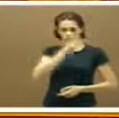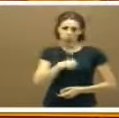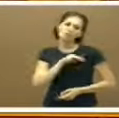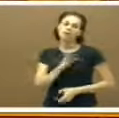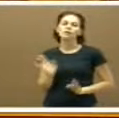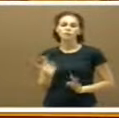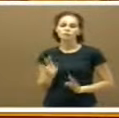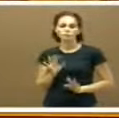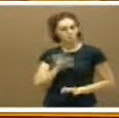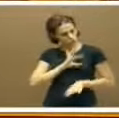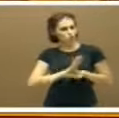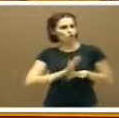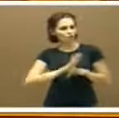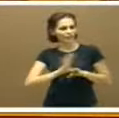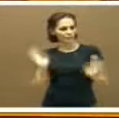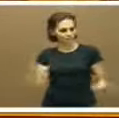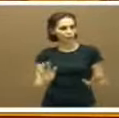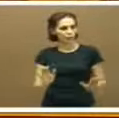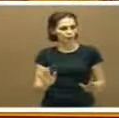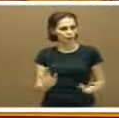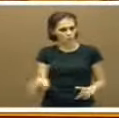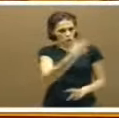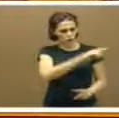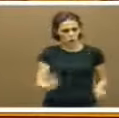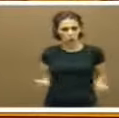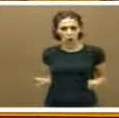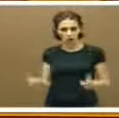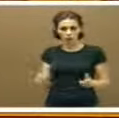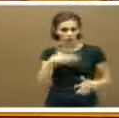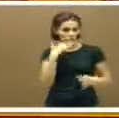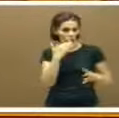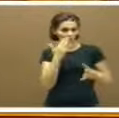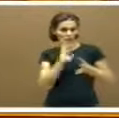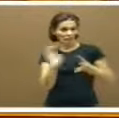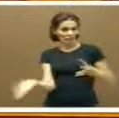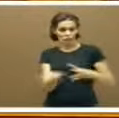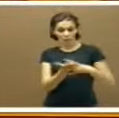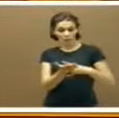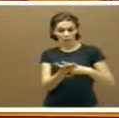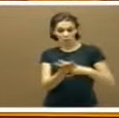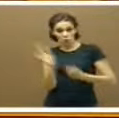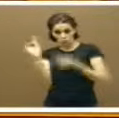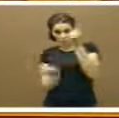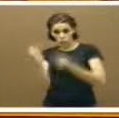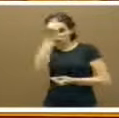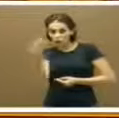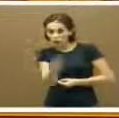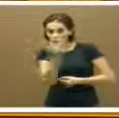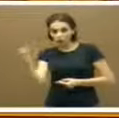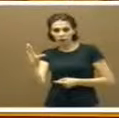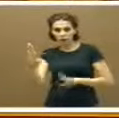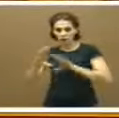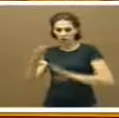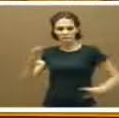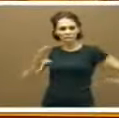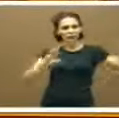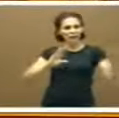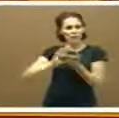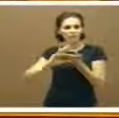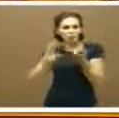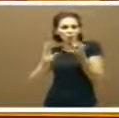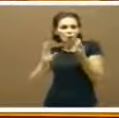Señor consejero, se han gastado poco más de la mitad de lo que tenían presupuestados. Poco más de la